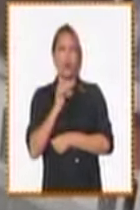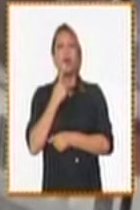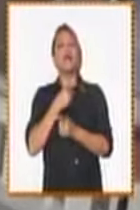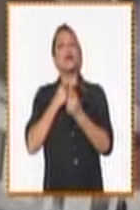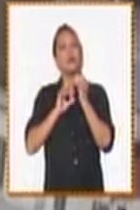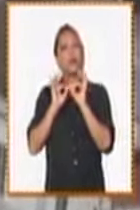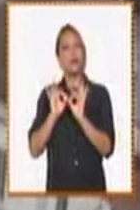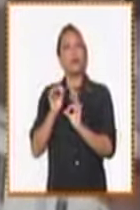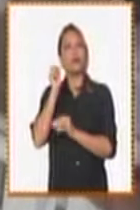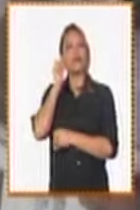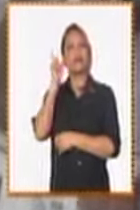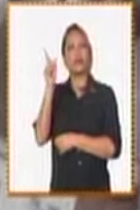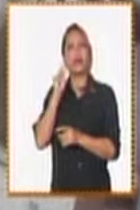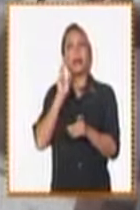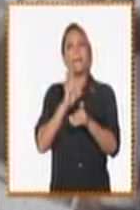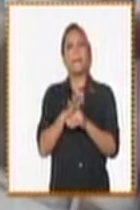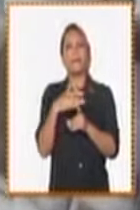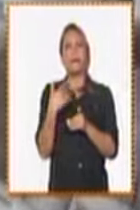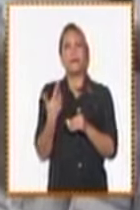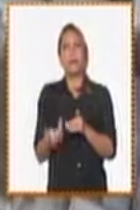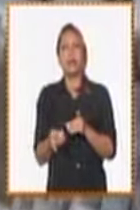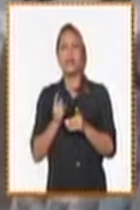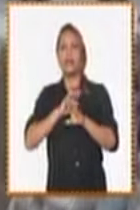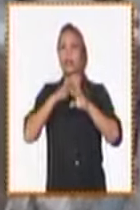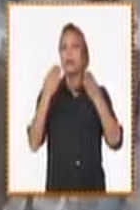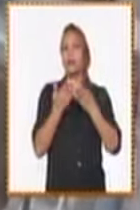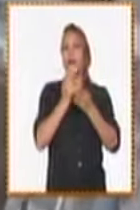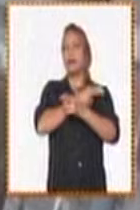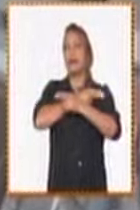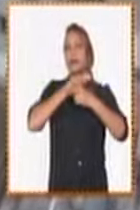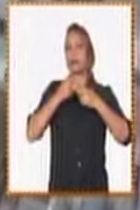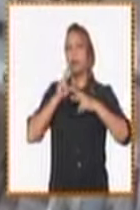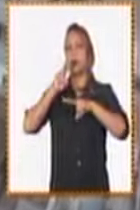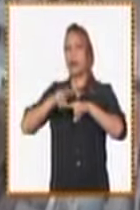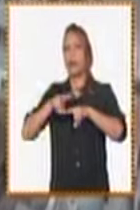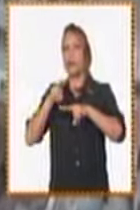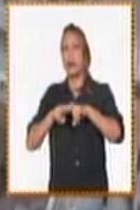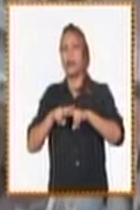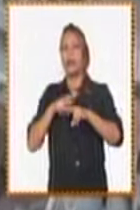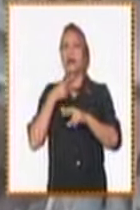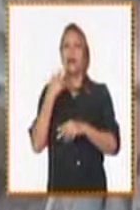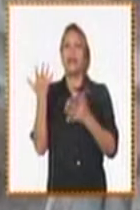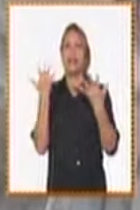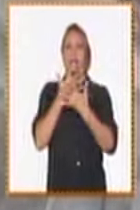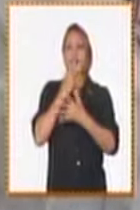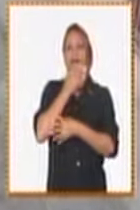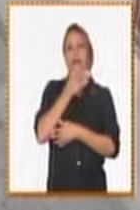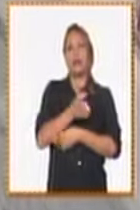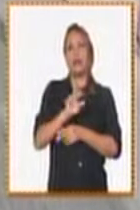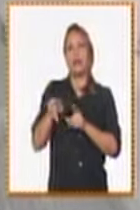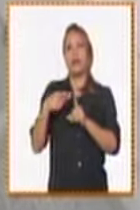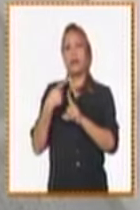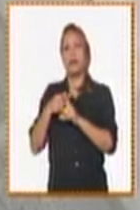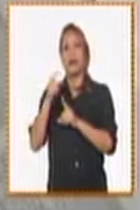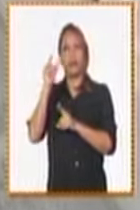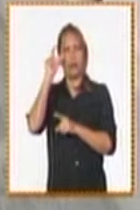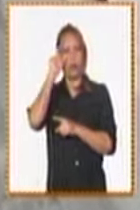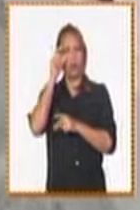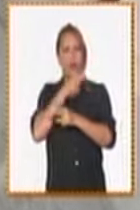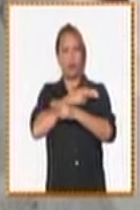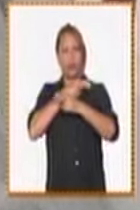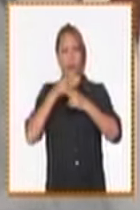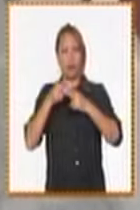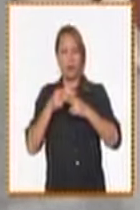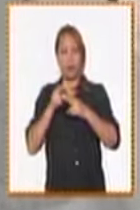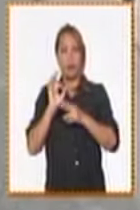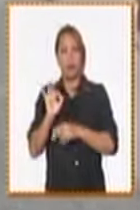experiencia que parte de lo que se hizo en La Habana entre Fidel y Eusebio, que se ha ido generalizando en el país. Bueno, ya